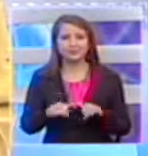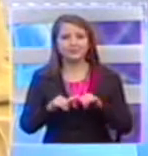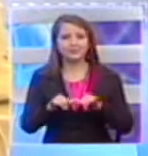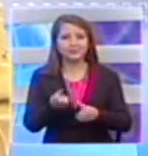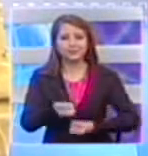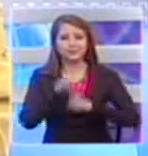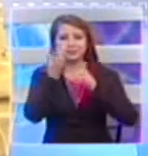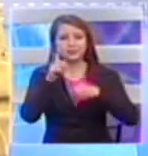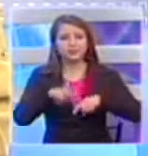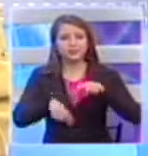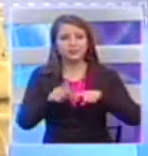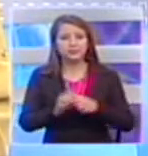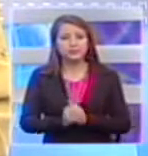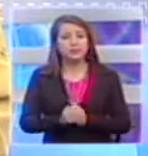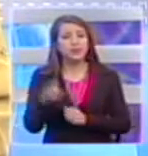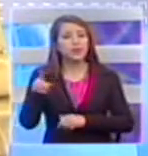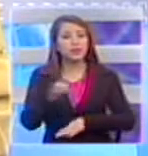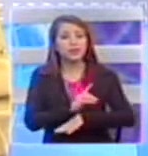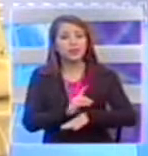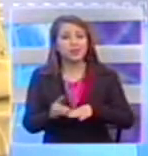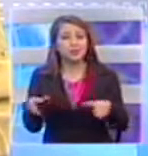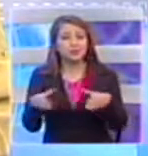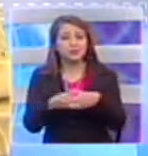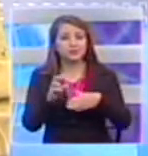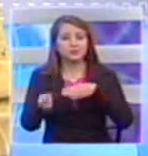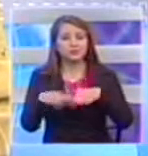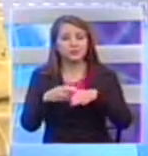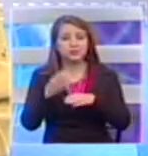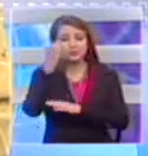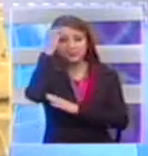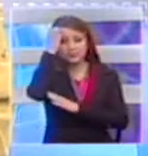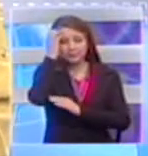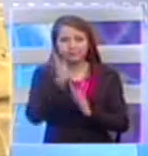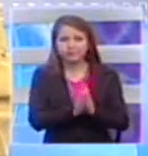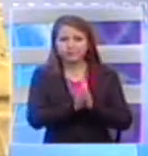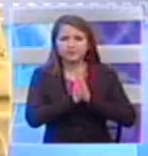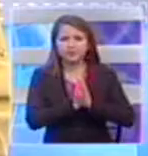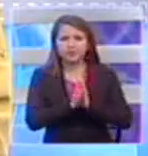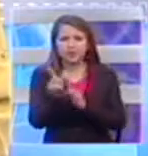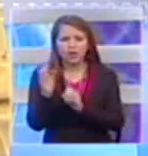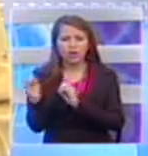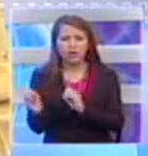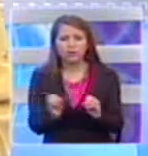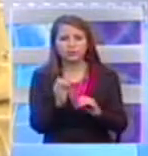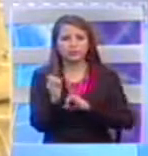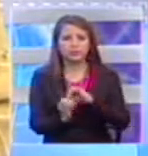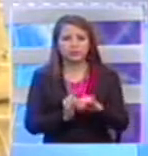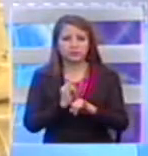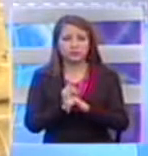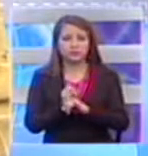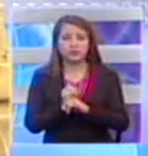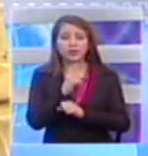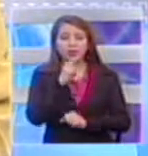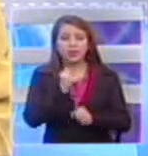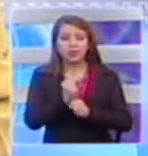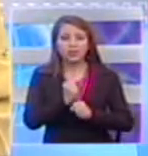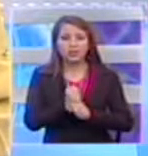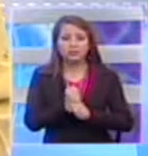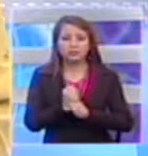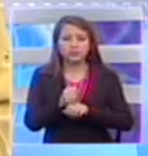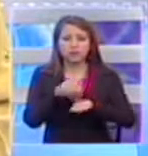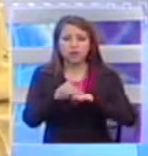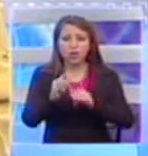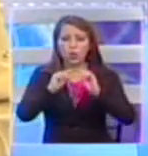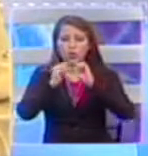Vamos informando, amigos. Los dirigentes de la Unión Nacional de Educadores solicitaron a la Organización Internacional del Trabajo enviar